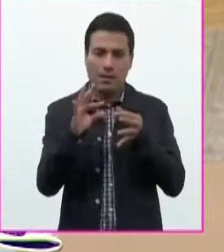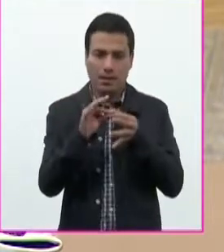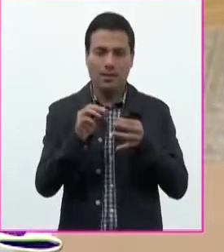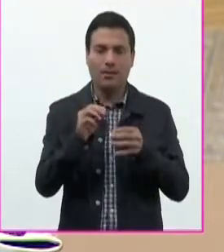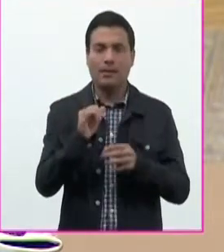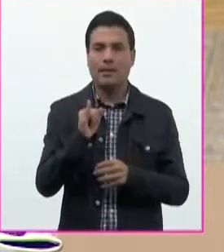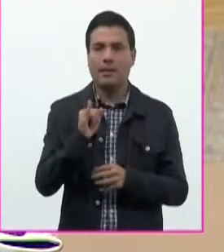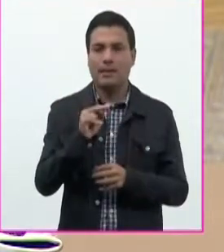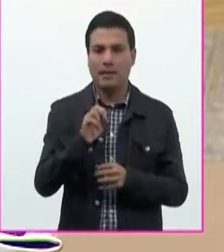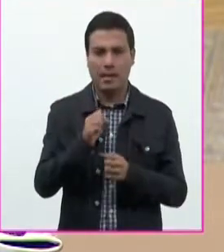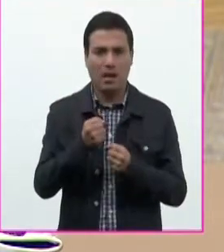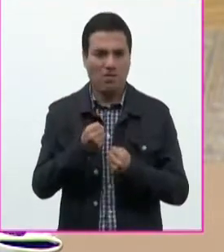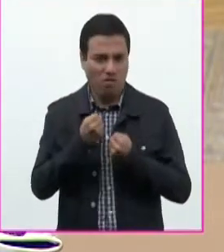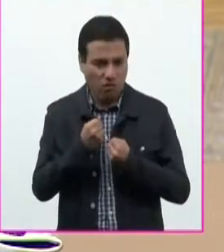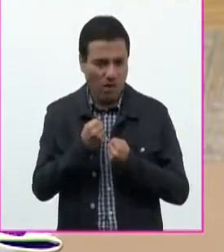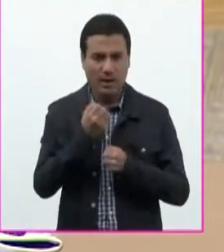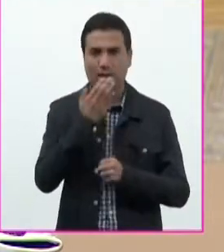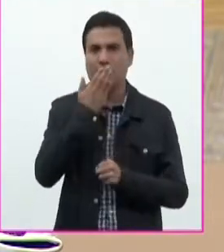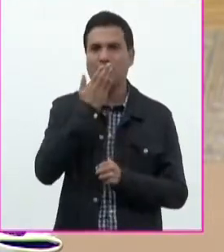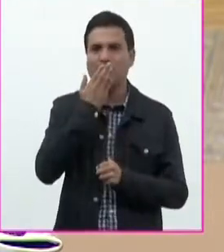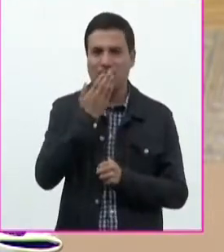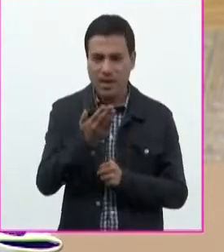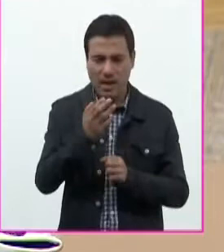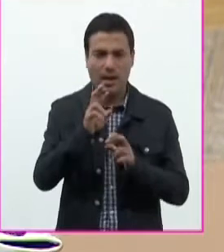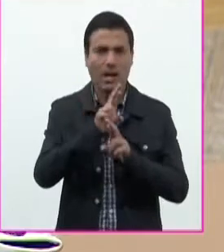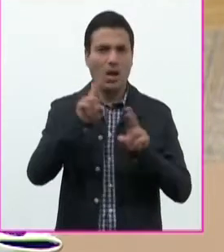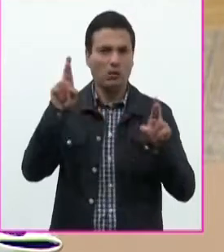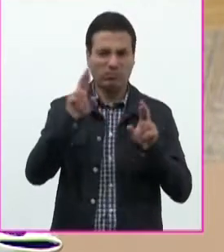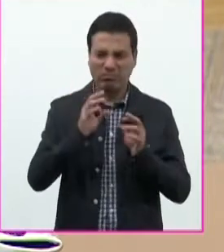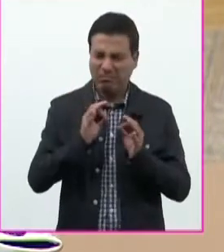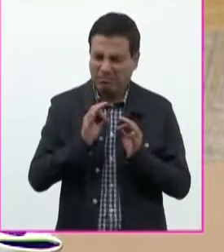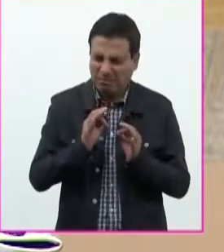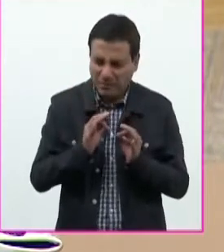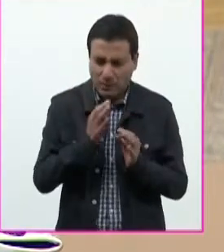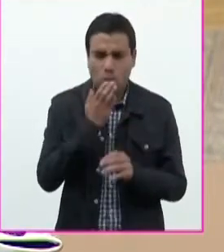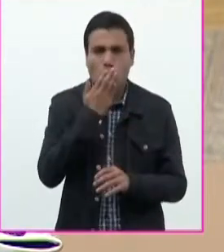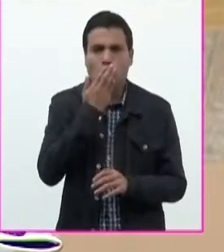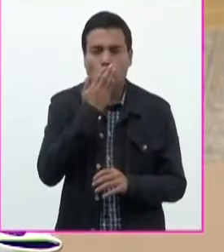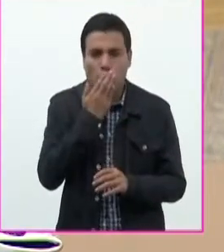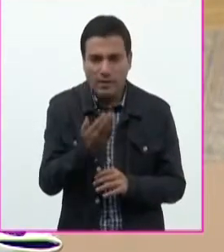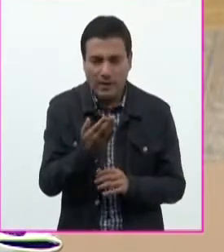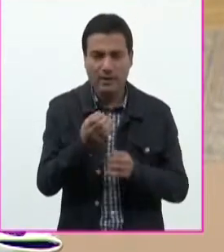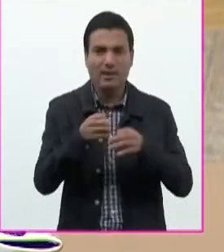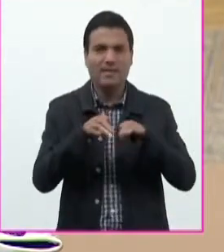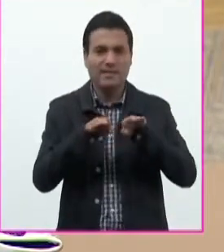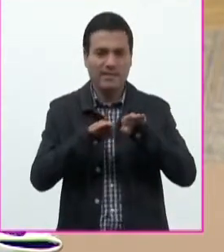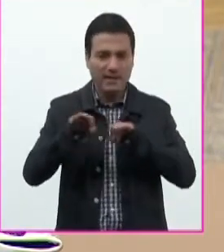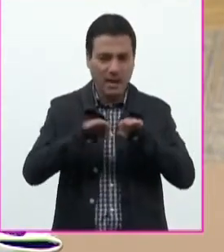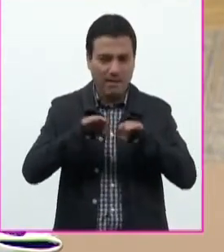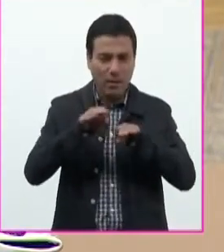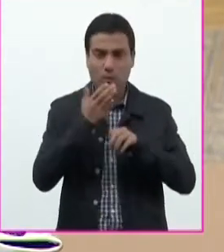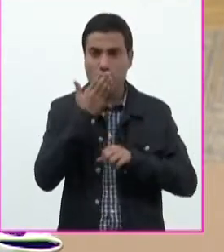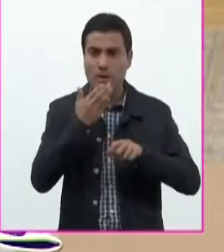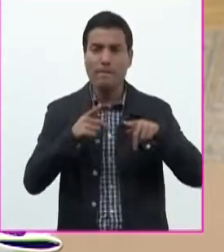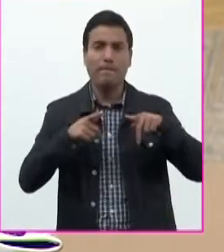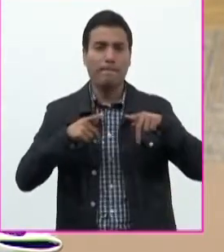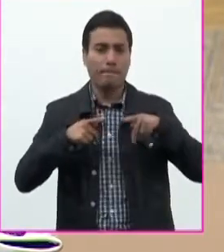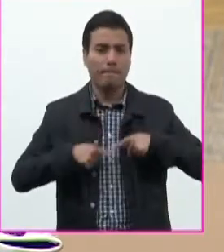consolidada, una institución respetada hacia adentro y hacia afuera, una institución reconocida por la propia